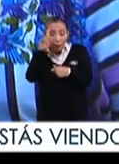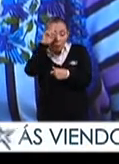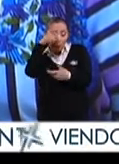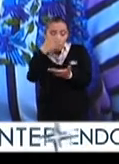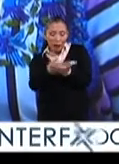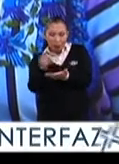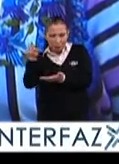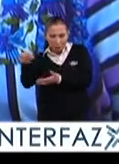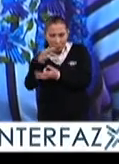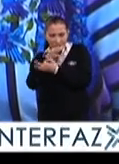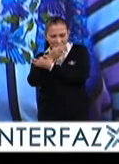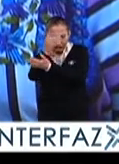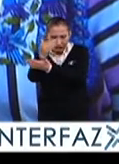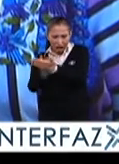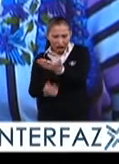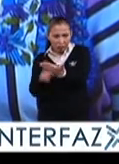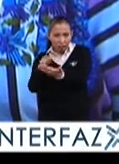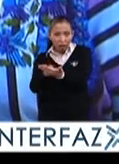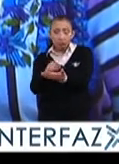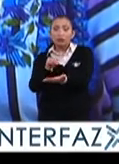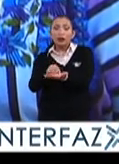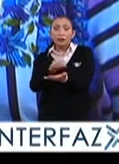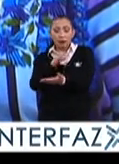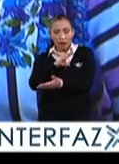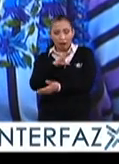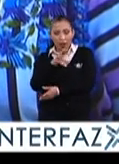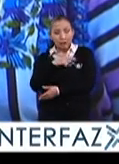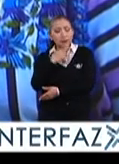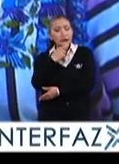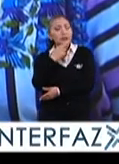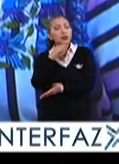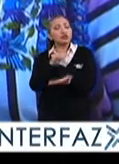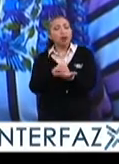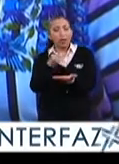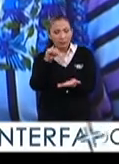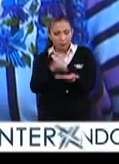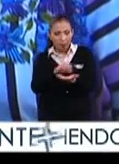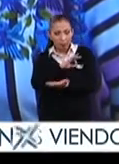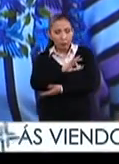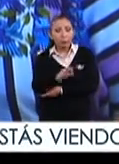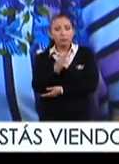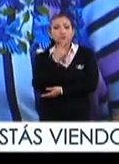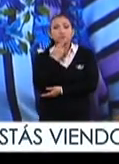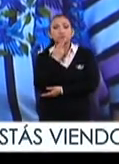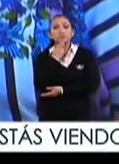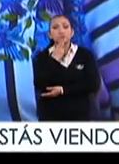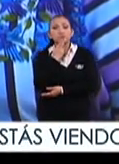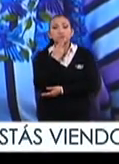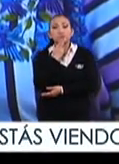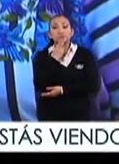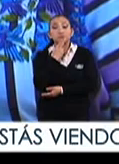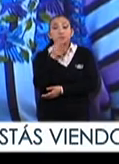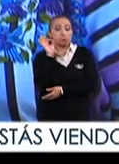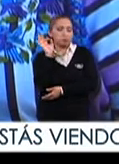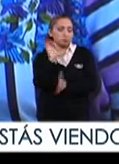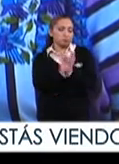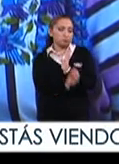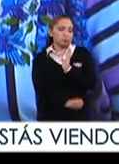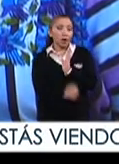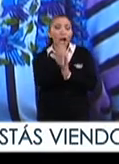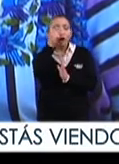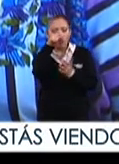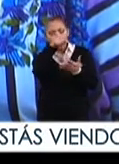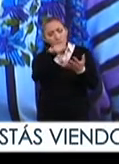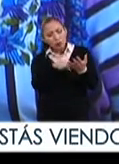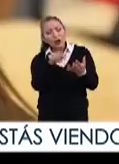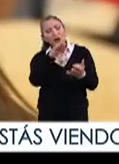la declaración están vigentes, totalmente vigentes. Si algunos hay que reforzarlo